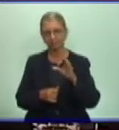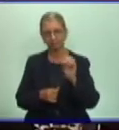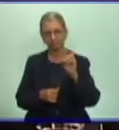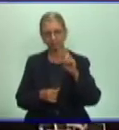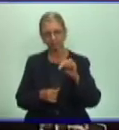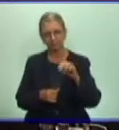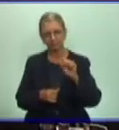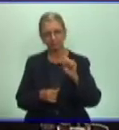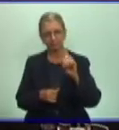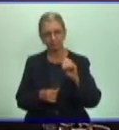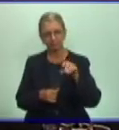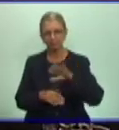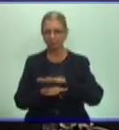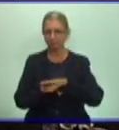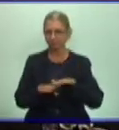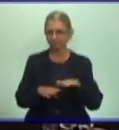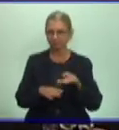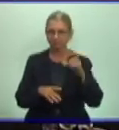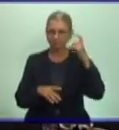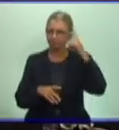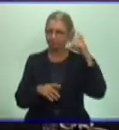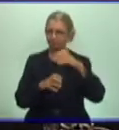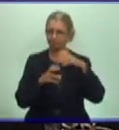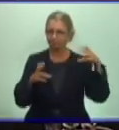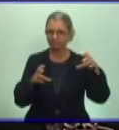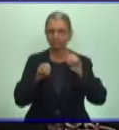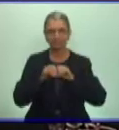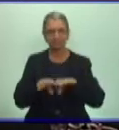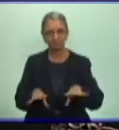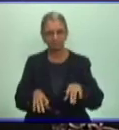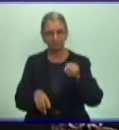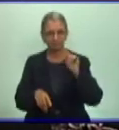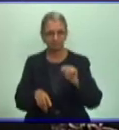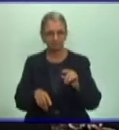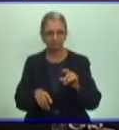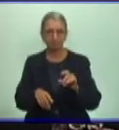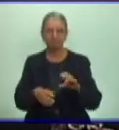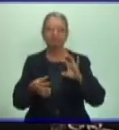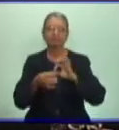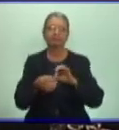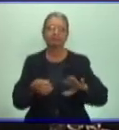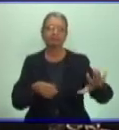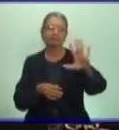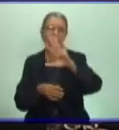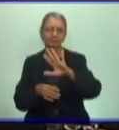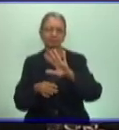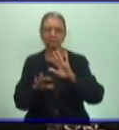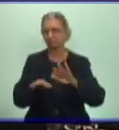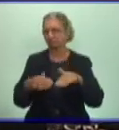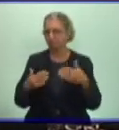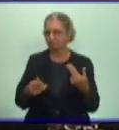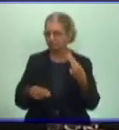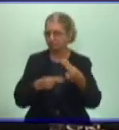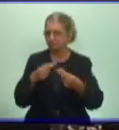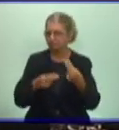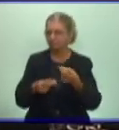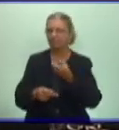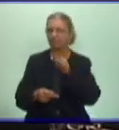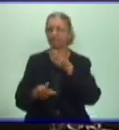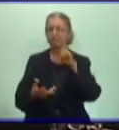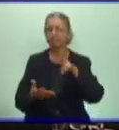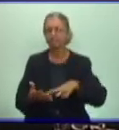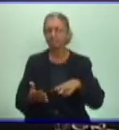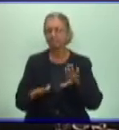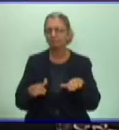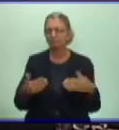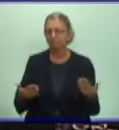Ciencias Naturales, pero también en el caso de Geografía habrá adecuaciones para que felizmente el estudiante cierre la asignatura con